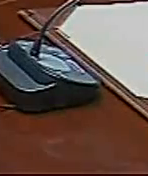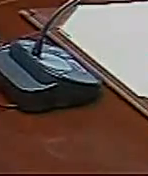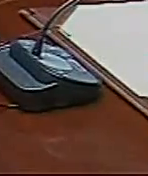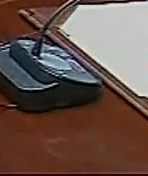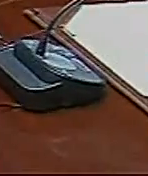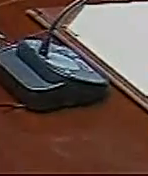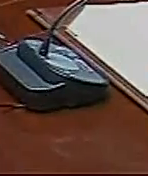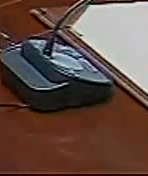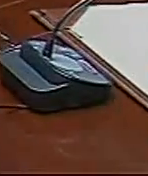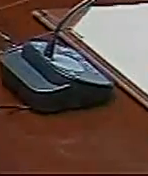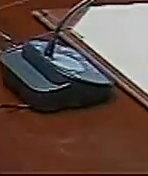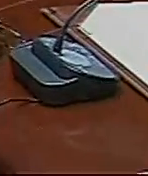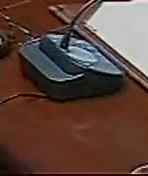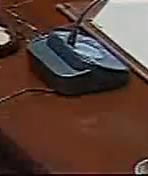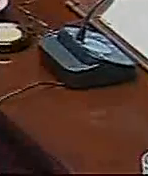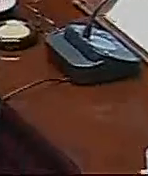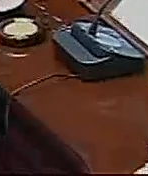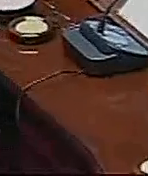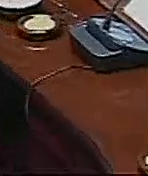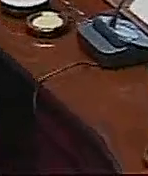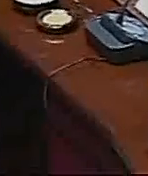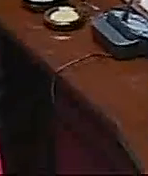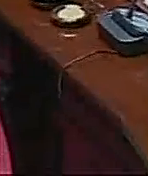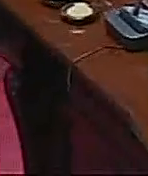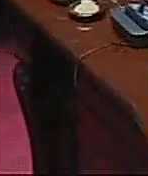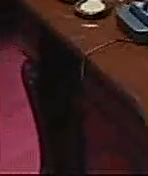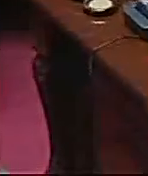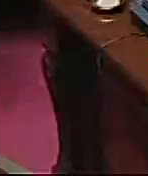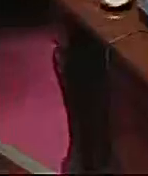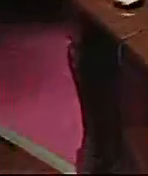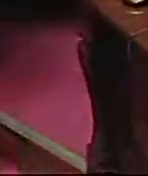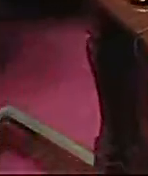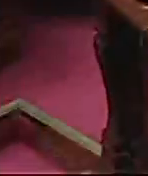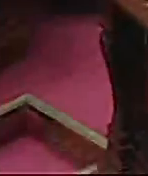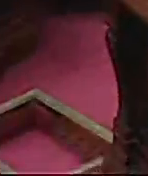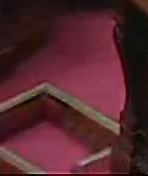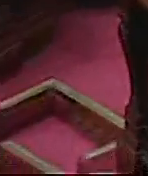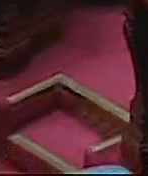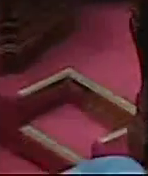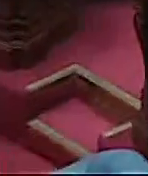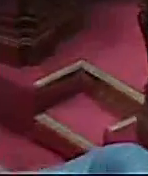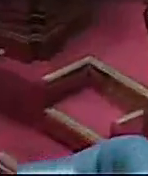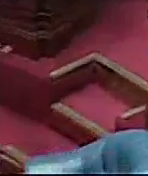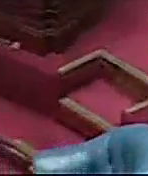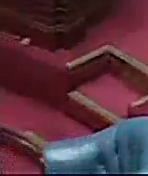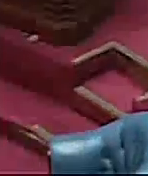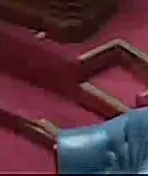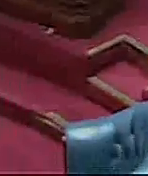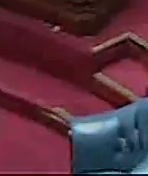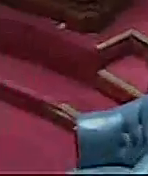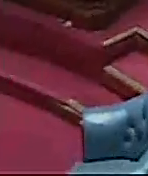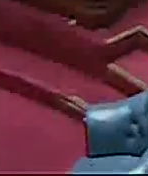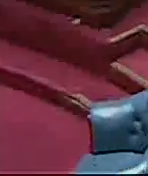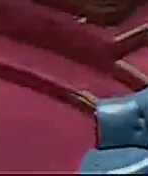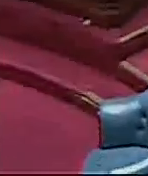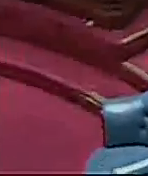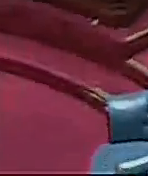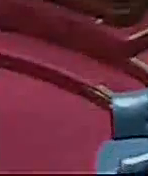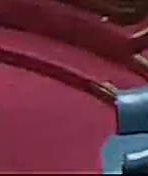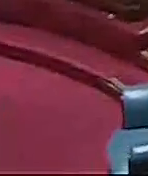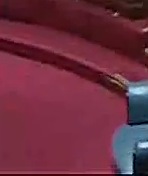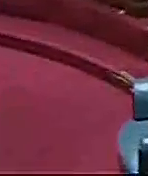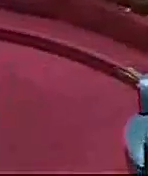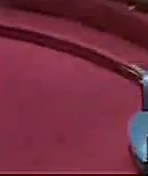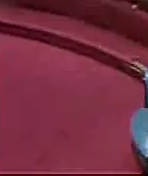Vamos a poner a votación ahora el numeral tercero de la moción presentada por los legisladores del Partido